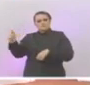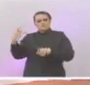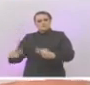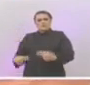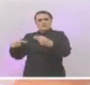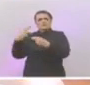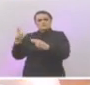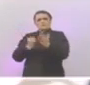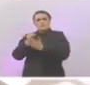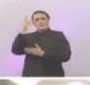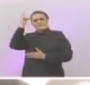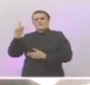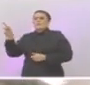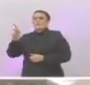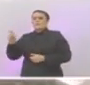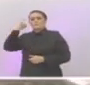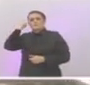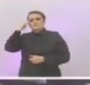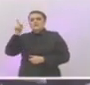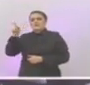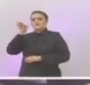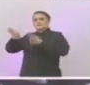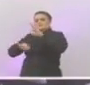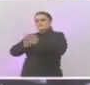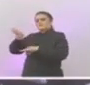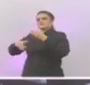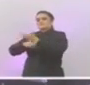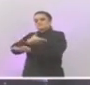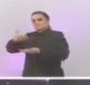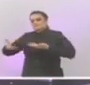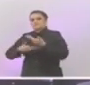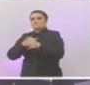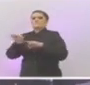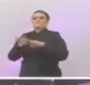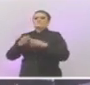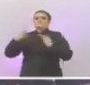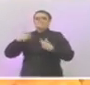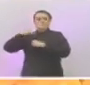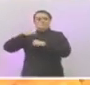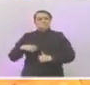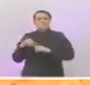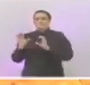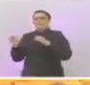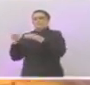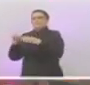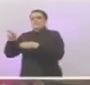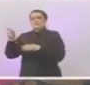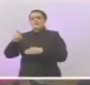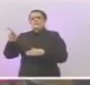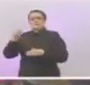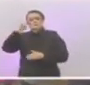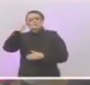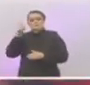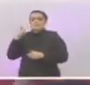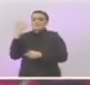Y con los pueblos originarios, a través de un trato de respeto y colaboración con sus autoridades y comunidades, en estos